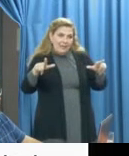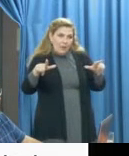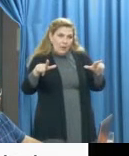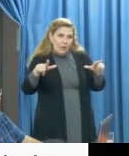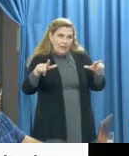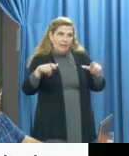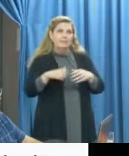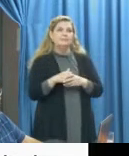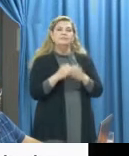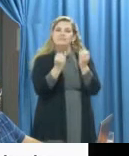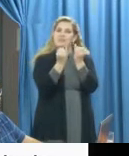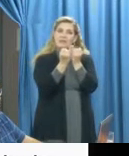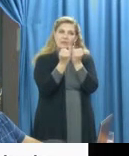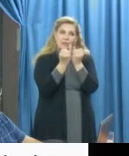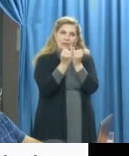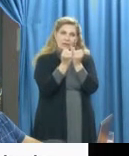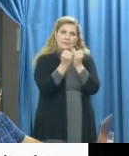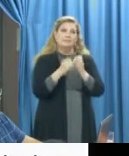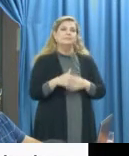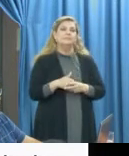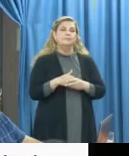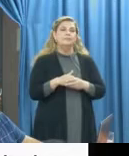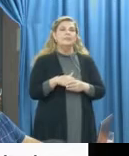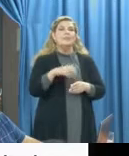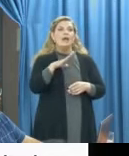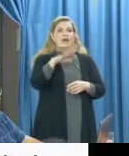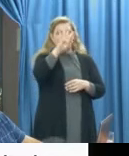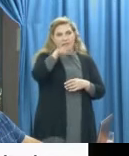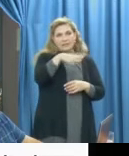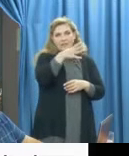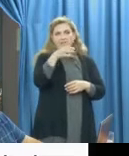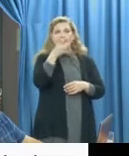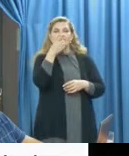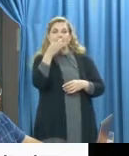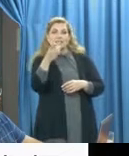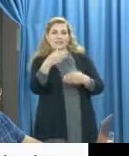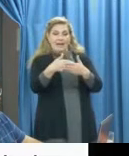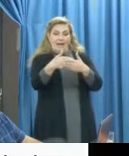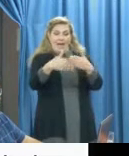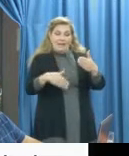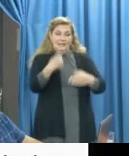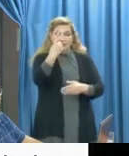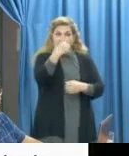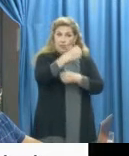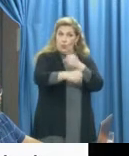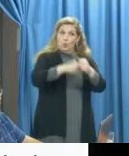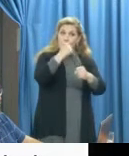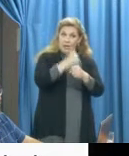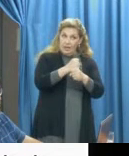¿no? De hecho, hay una tabla que dice, si la sordera se presentó antes del año y medio,